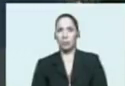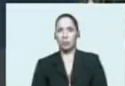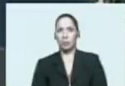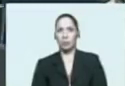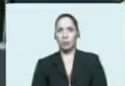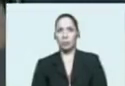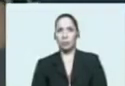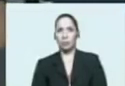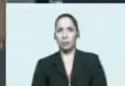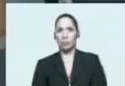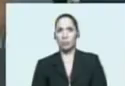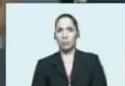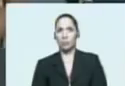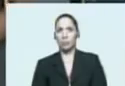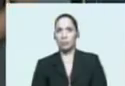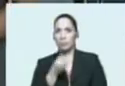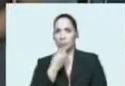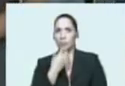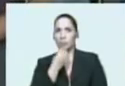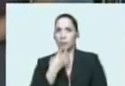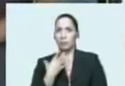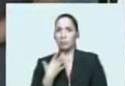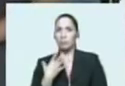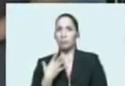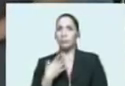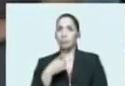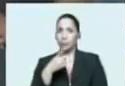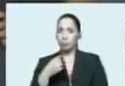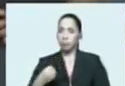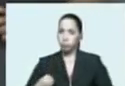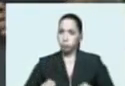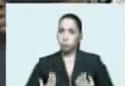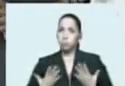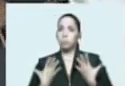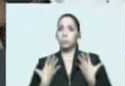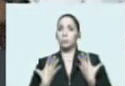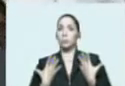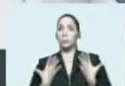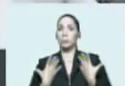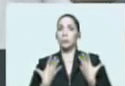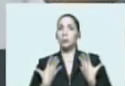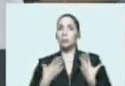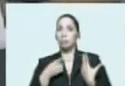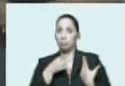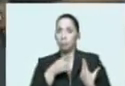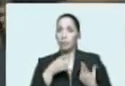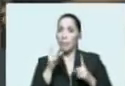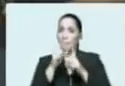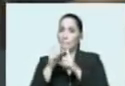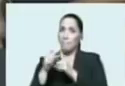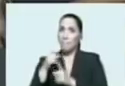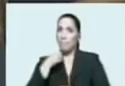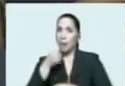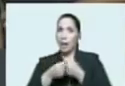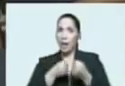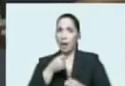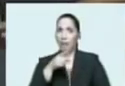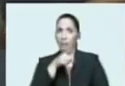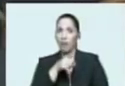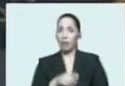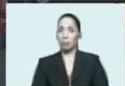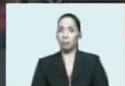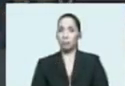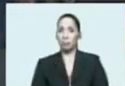bien apreciaban las emotivas palabras de jorge rodríguez padre en este acto en memoria y